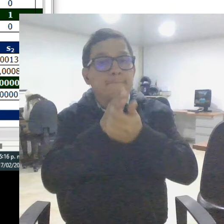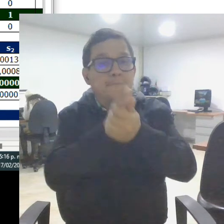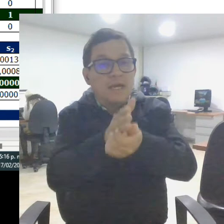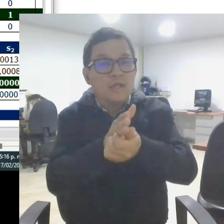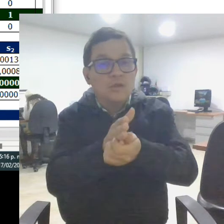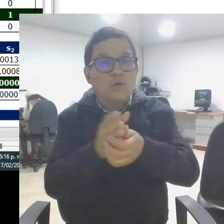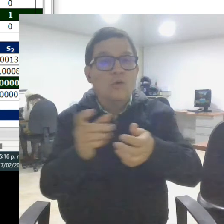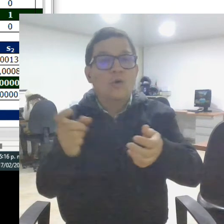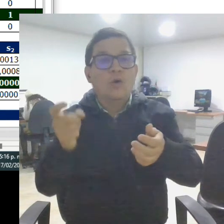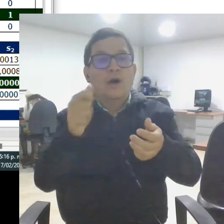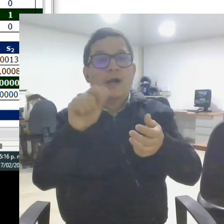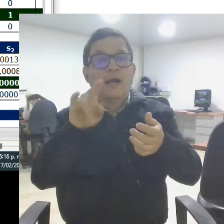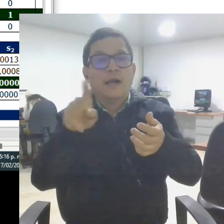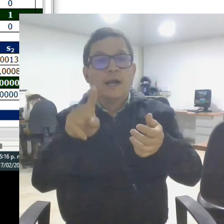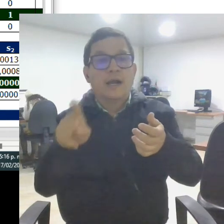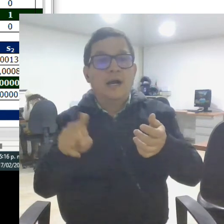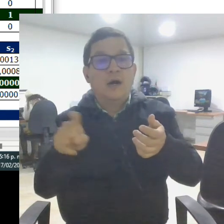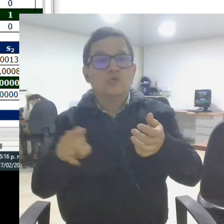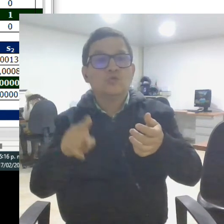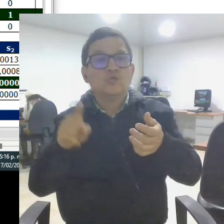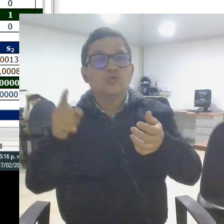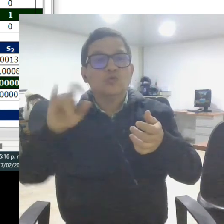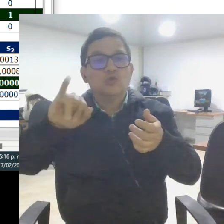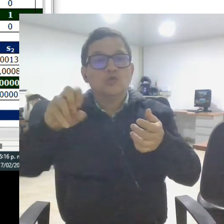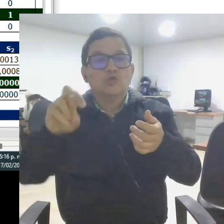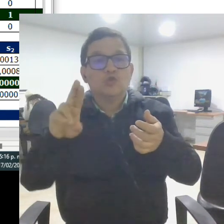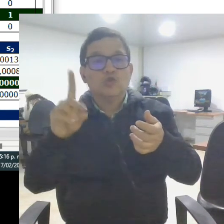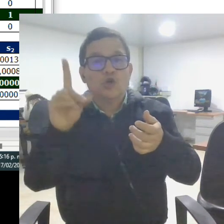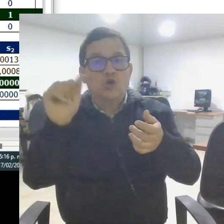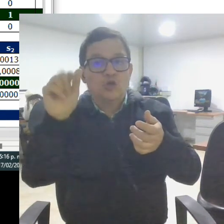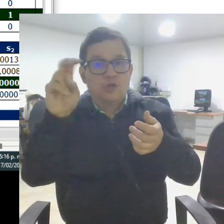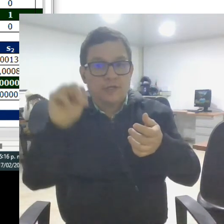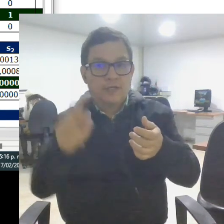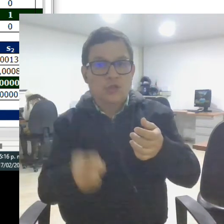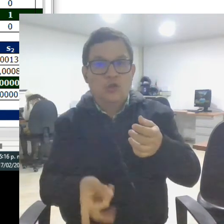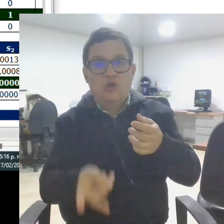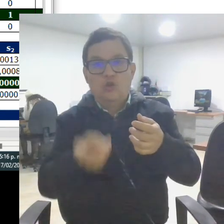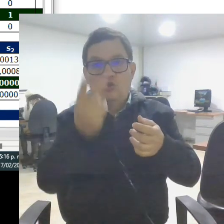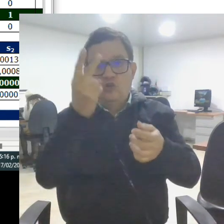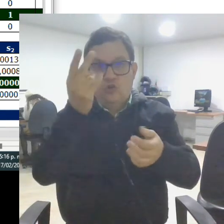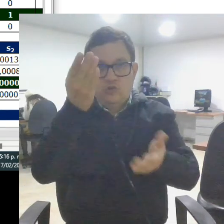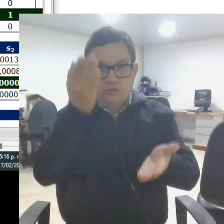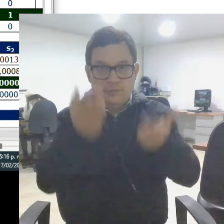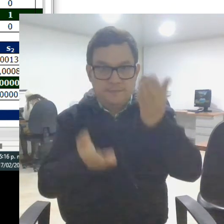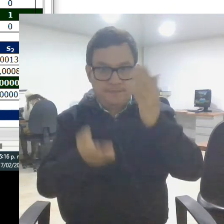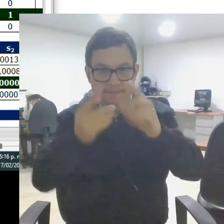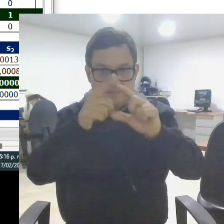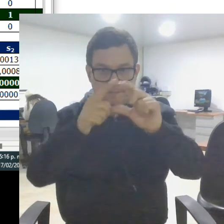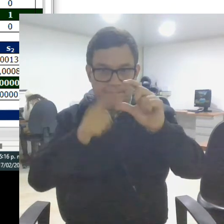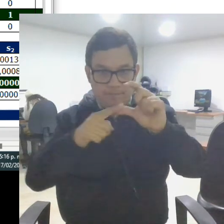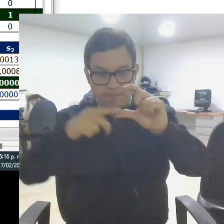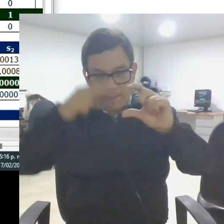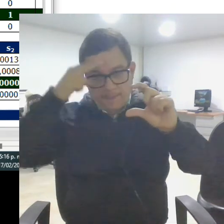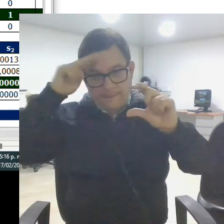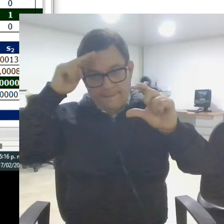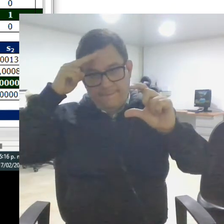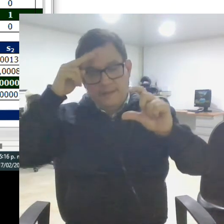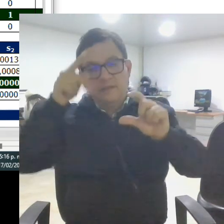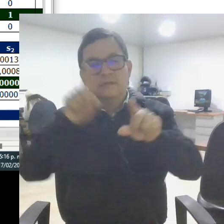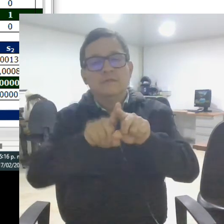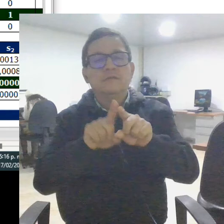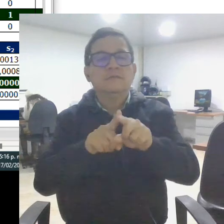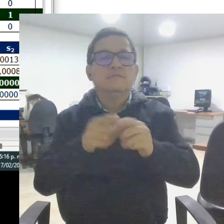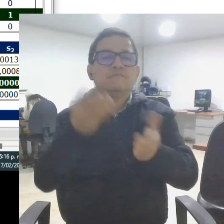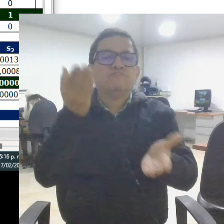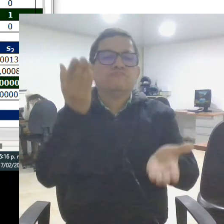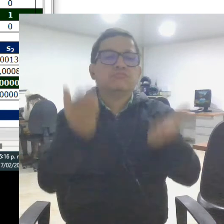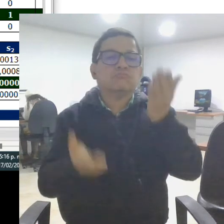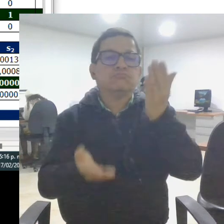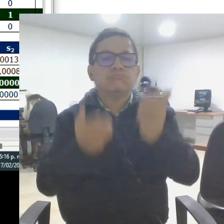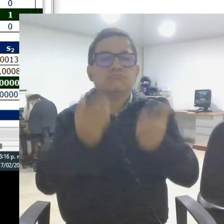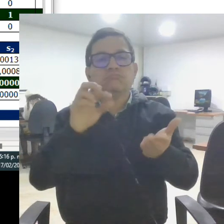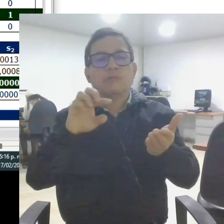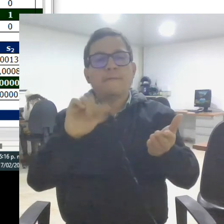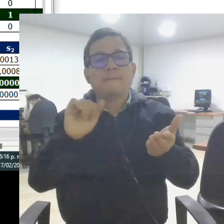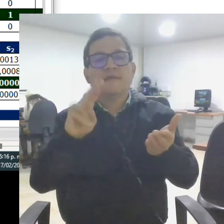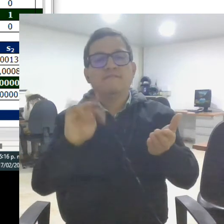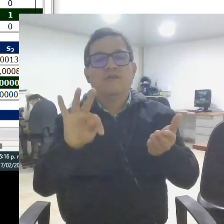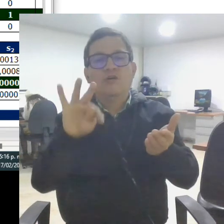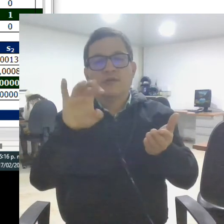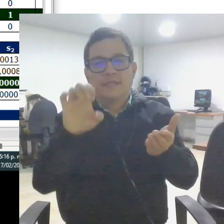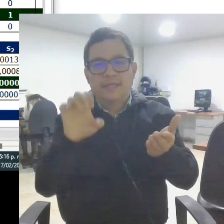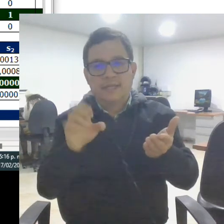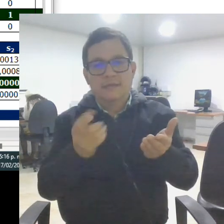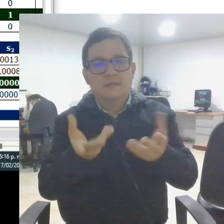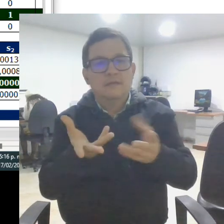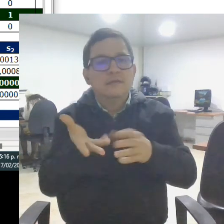de base empleando dos operaciones de cálculo. Ecuación pivote. Nueva ecuación pivote es igual a la ecuación pivote sobre el